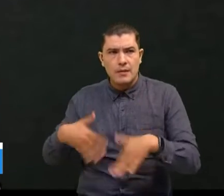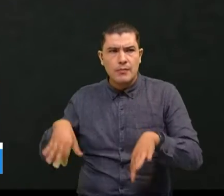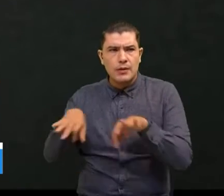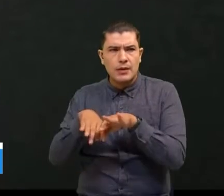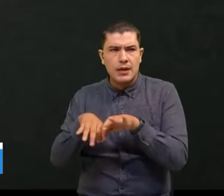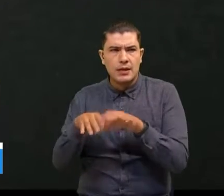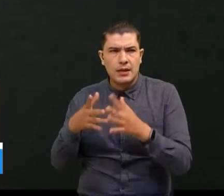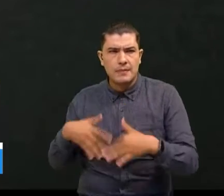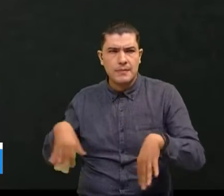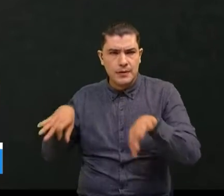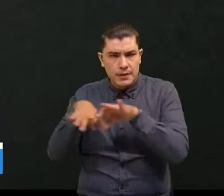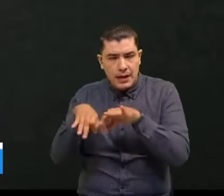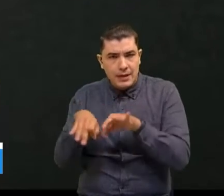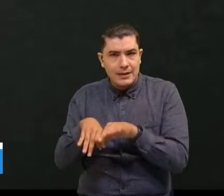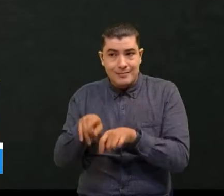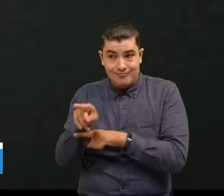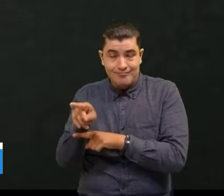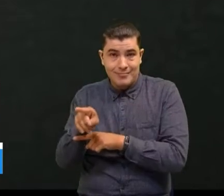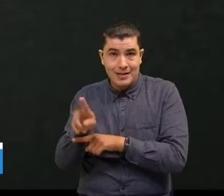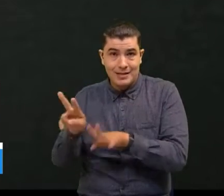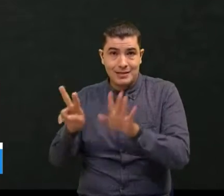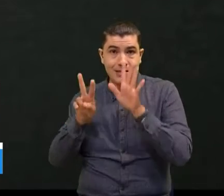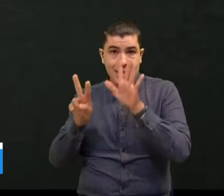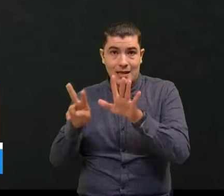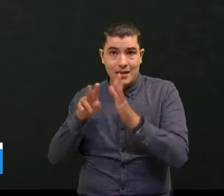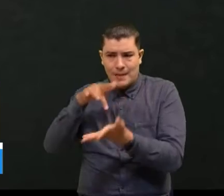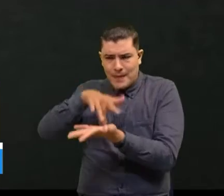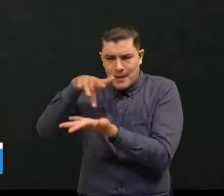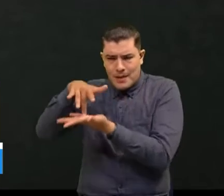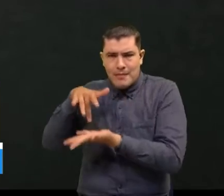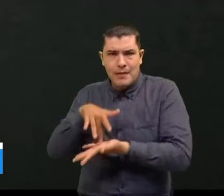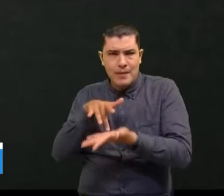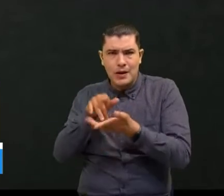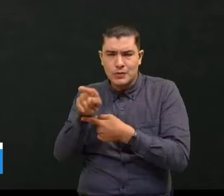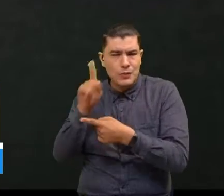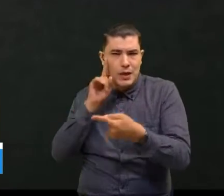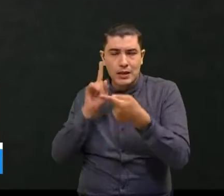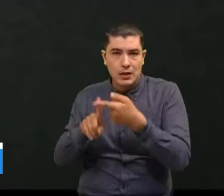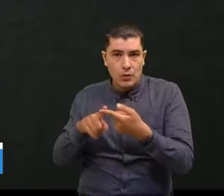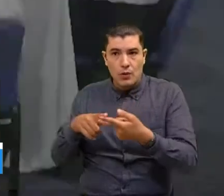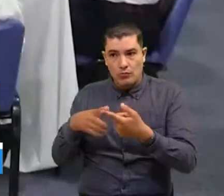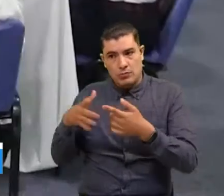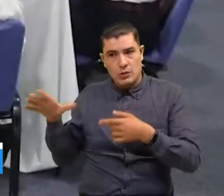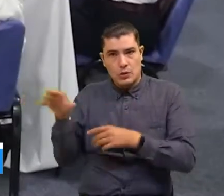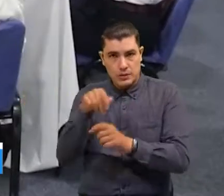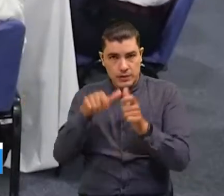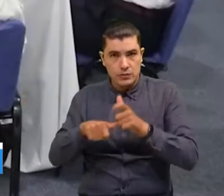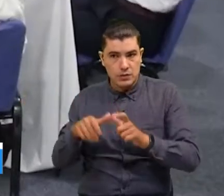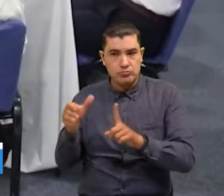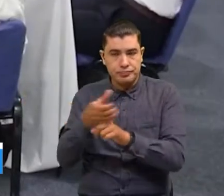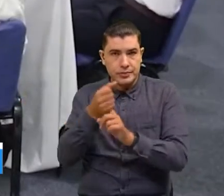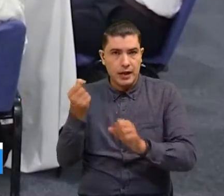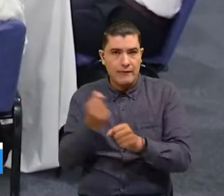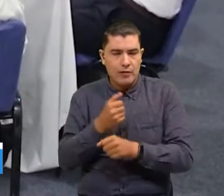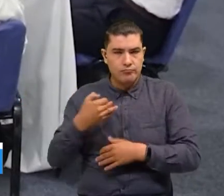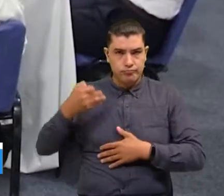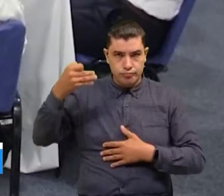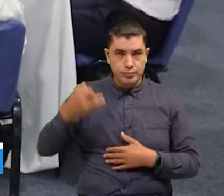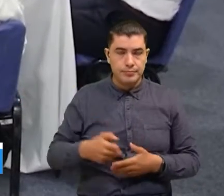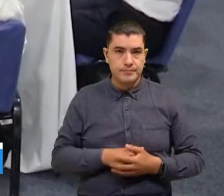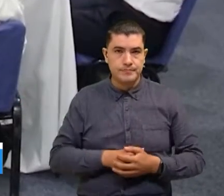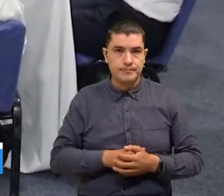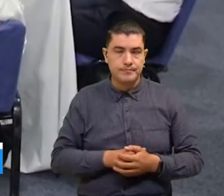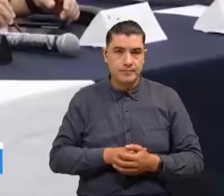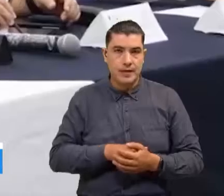actores, uno de ellos el Ministerio del Trabajo, que velará por el cumplimiento del Pacto por el Trabajo Decente. Al evento también participó